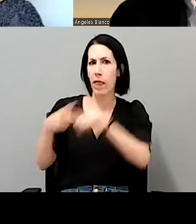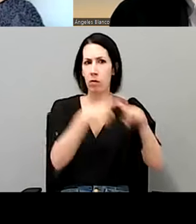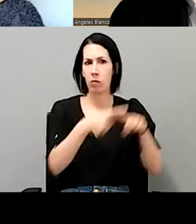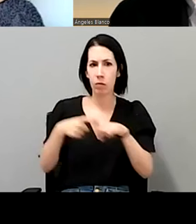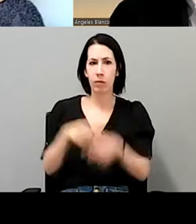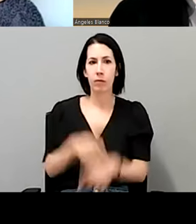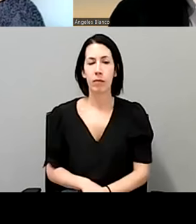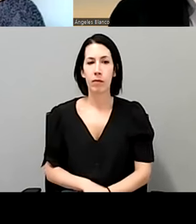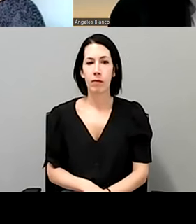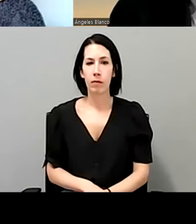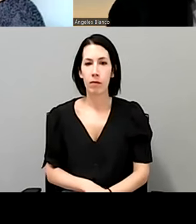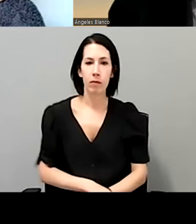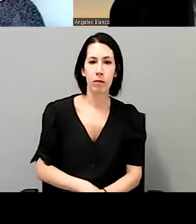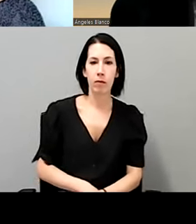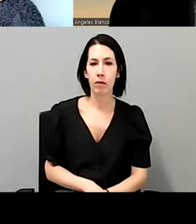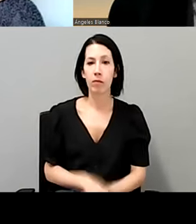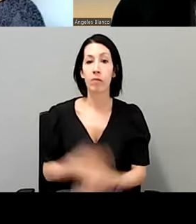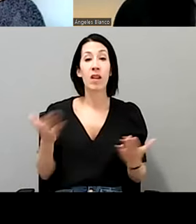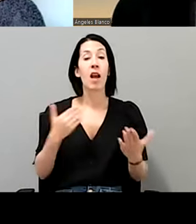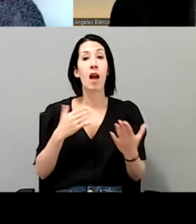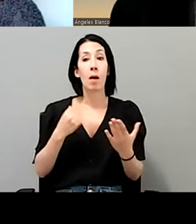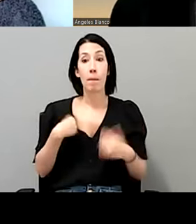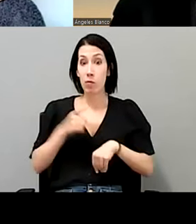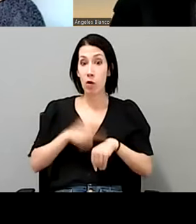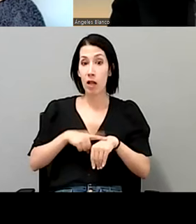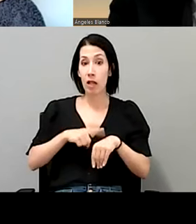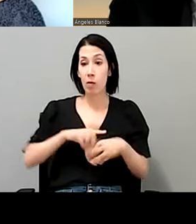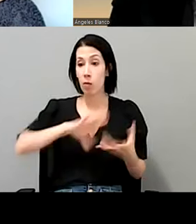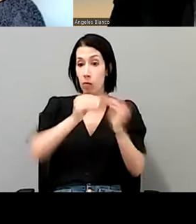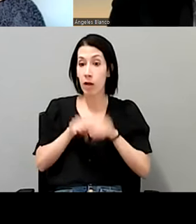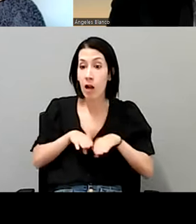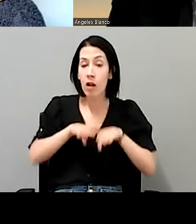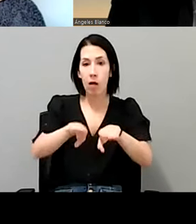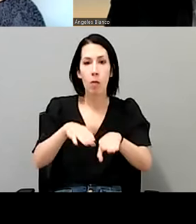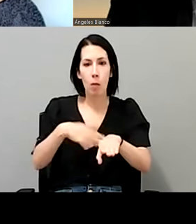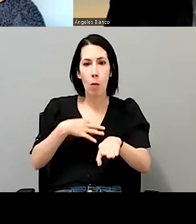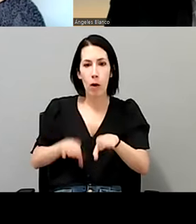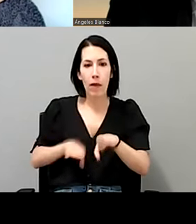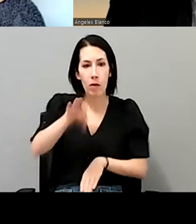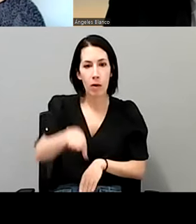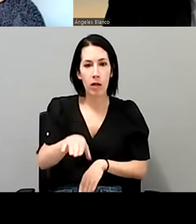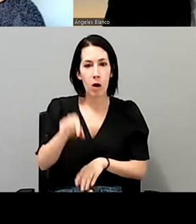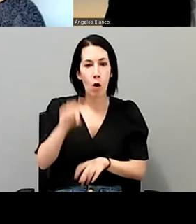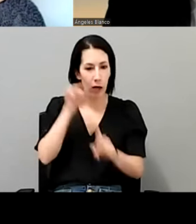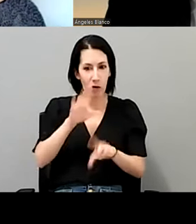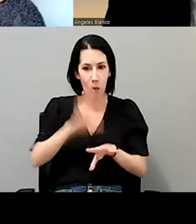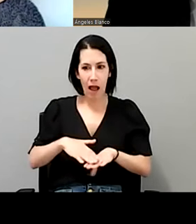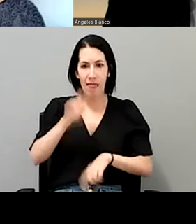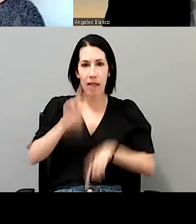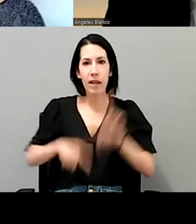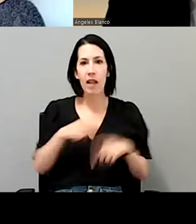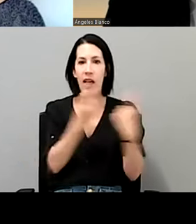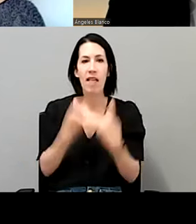La compatibilidad es un paso a la hora de hacer el traje a medida.